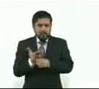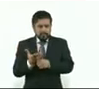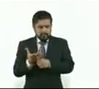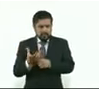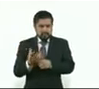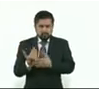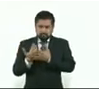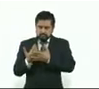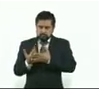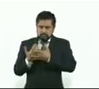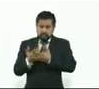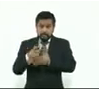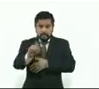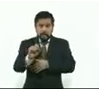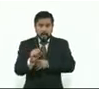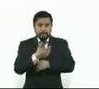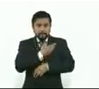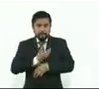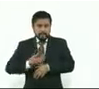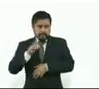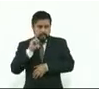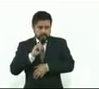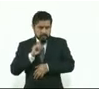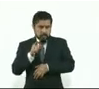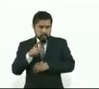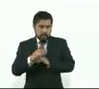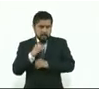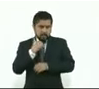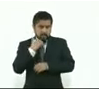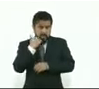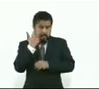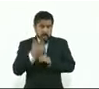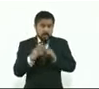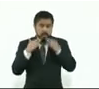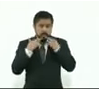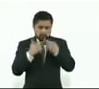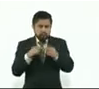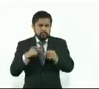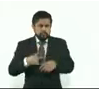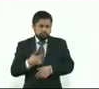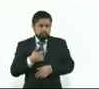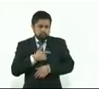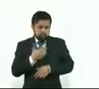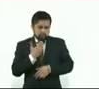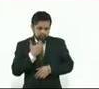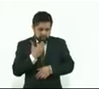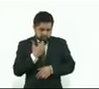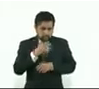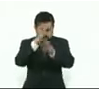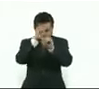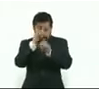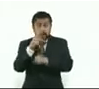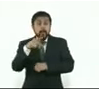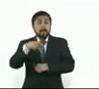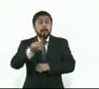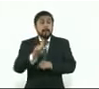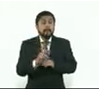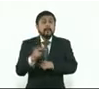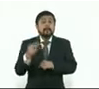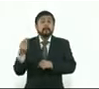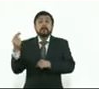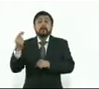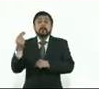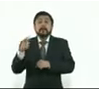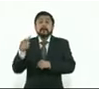Instituto Electoral solicita, por supuesto, una reunión, con gusto la haremos, pero en todo caso puede haber adelanto de las